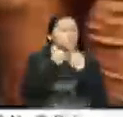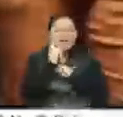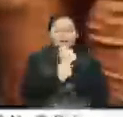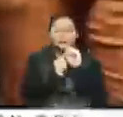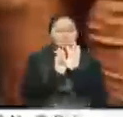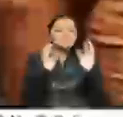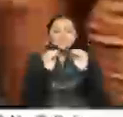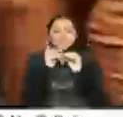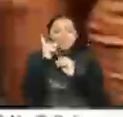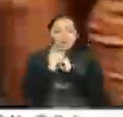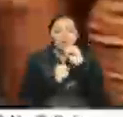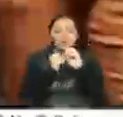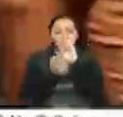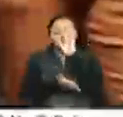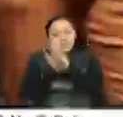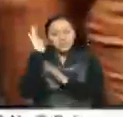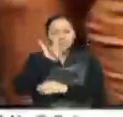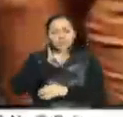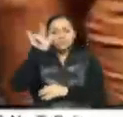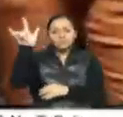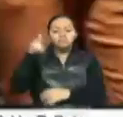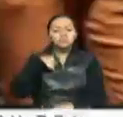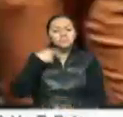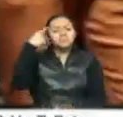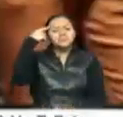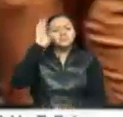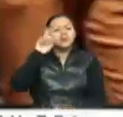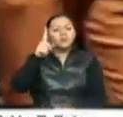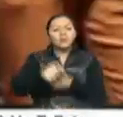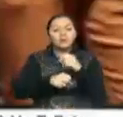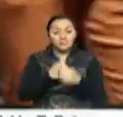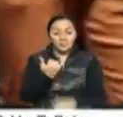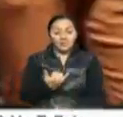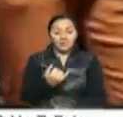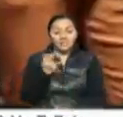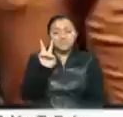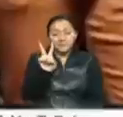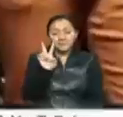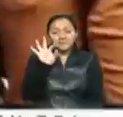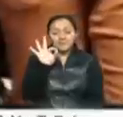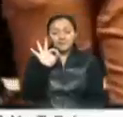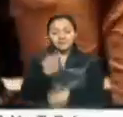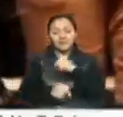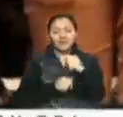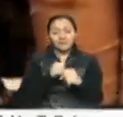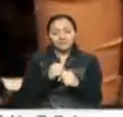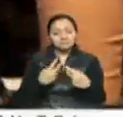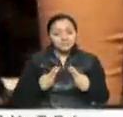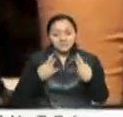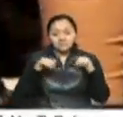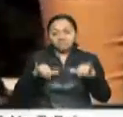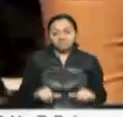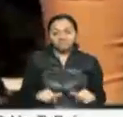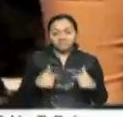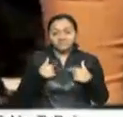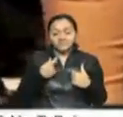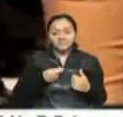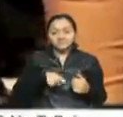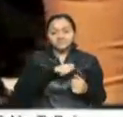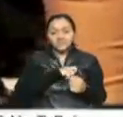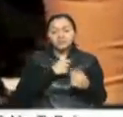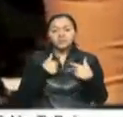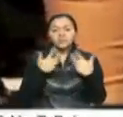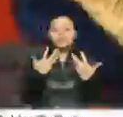un año. Qué ilusa, han pasado 23 y aún sigo aquí. Y aún sueño